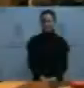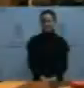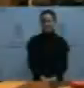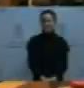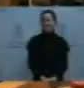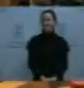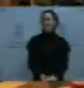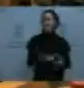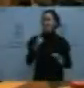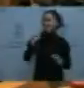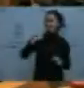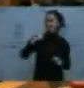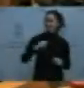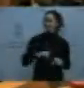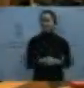Sí,